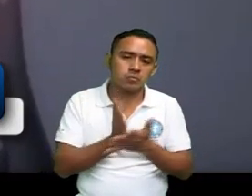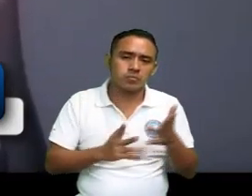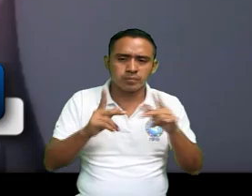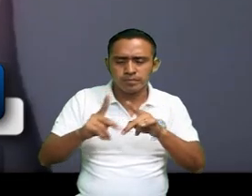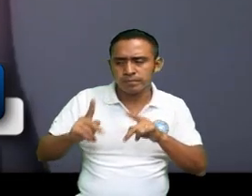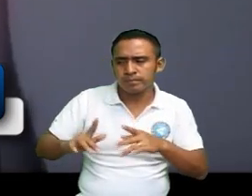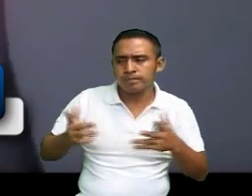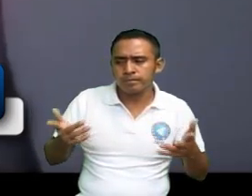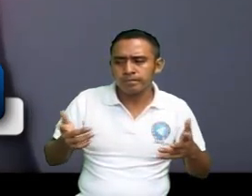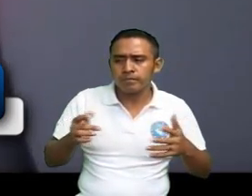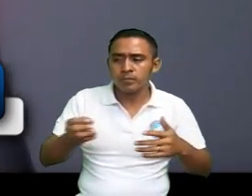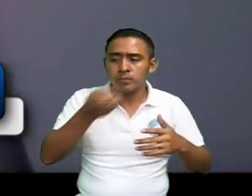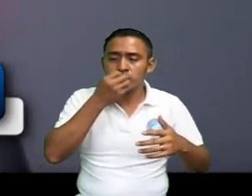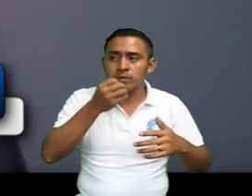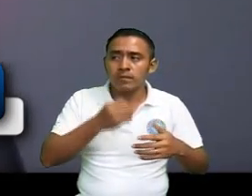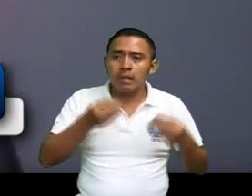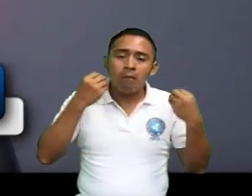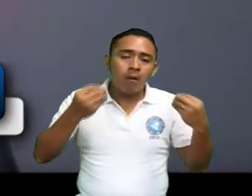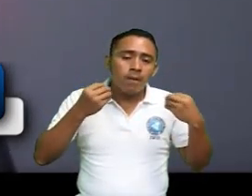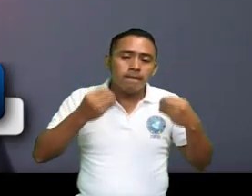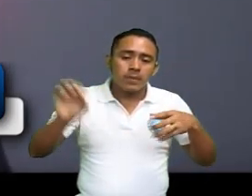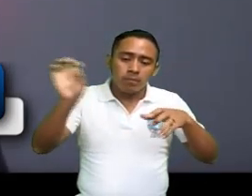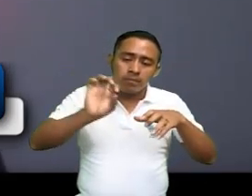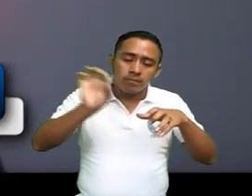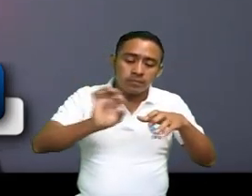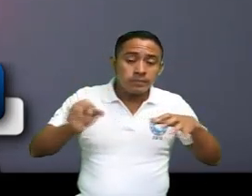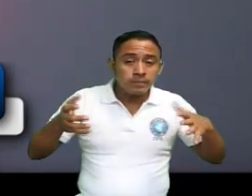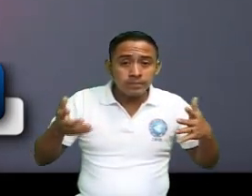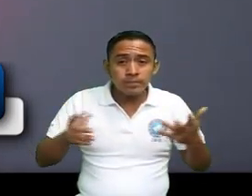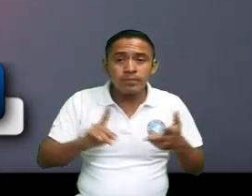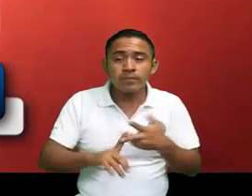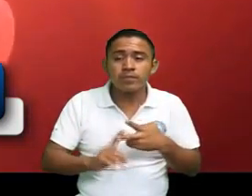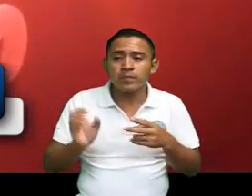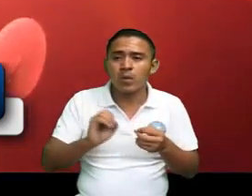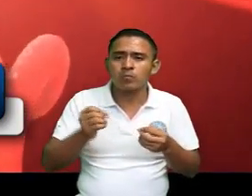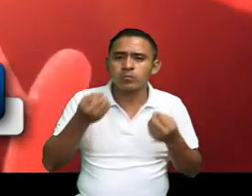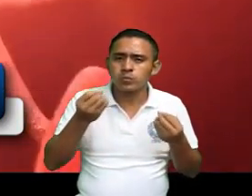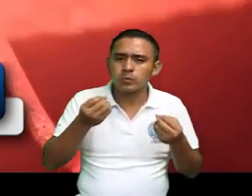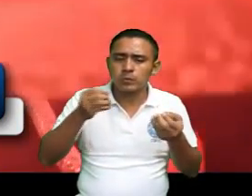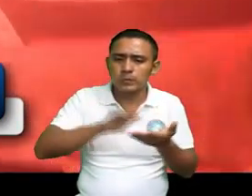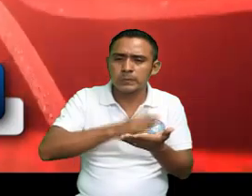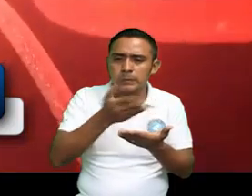ejemplo, los alimentos demasiado condimentados o demasiado cosas fritas,